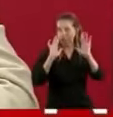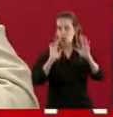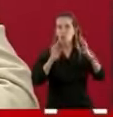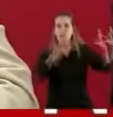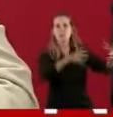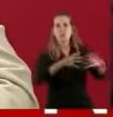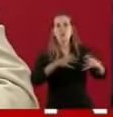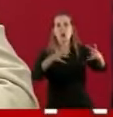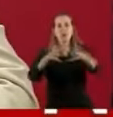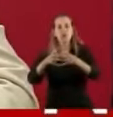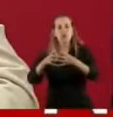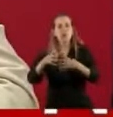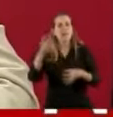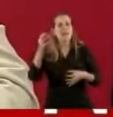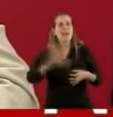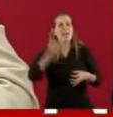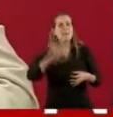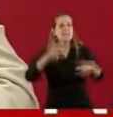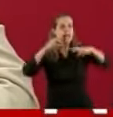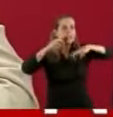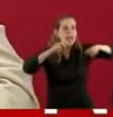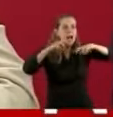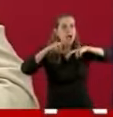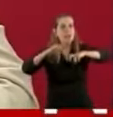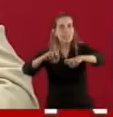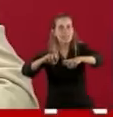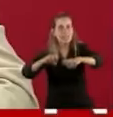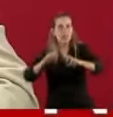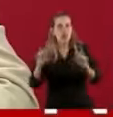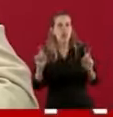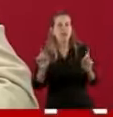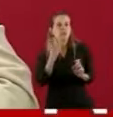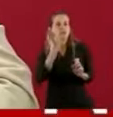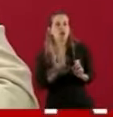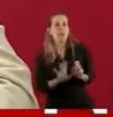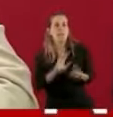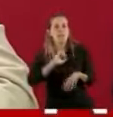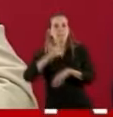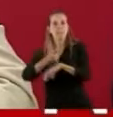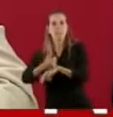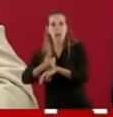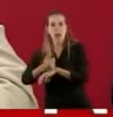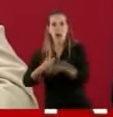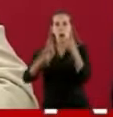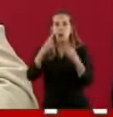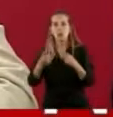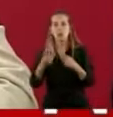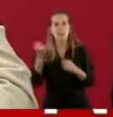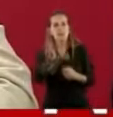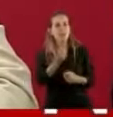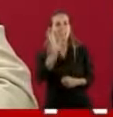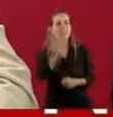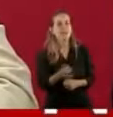muy especializados de investigación, porque no es solamente tener presencia, es saber